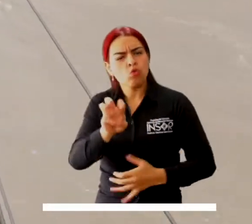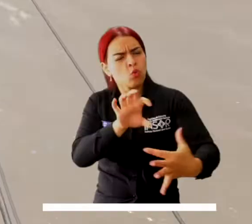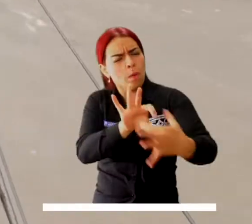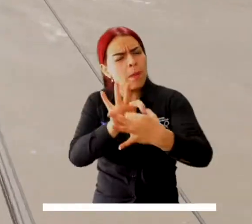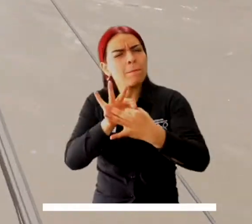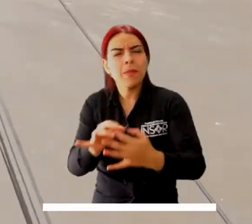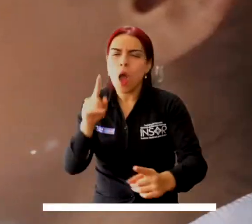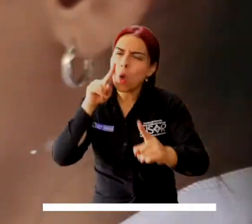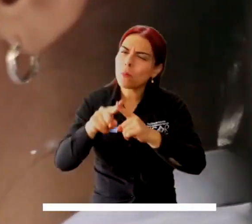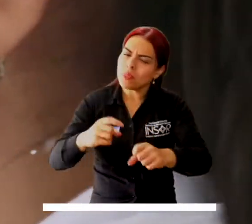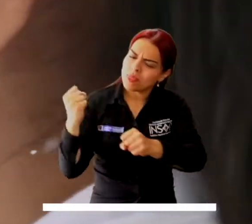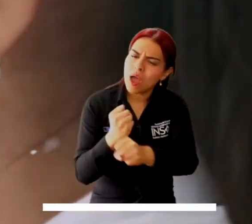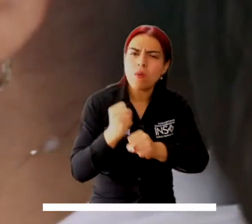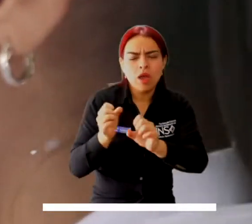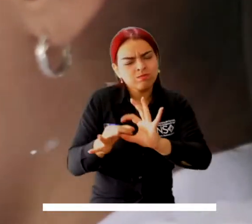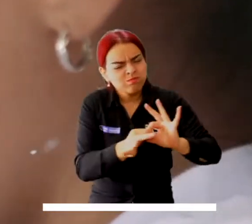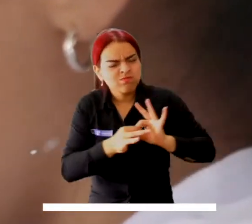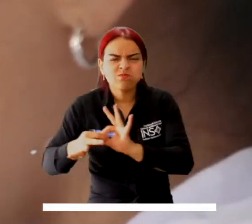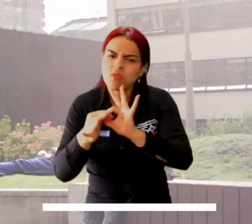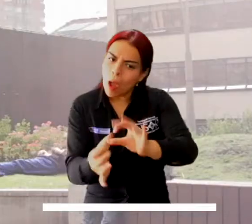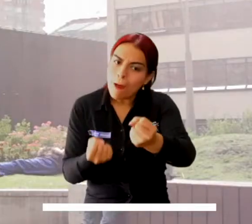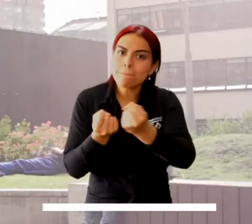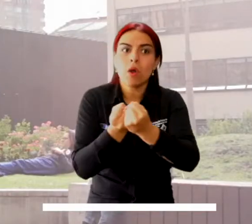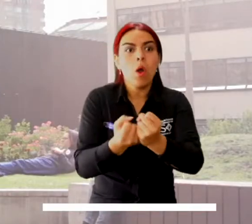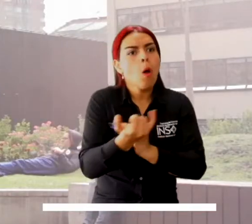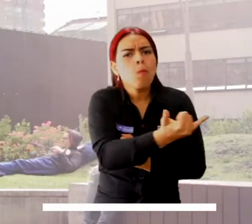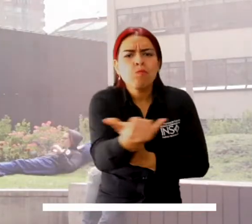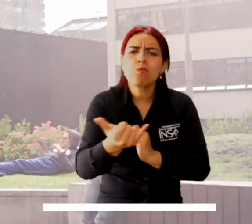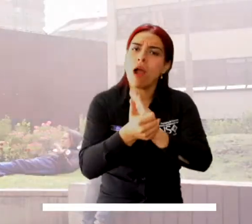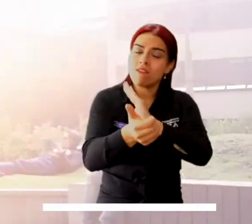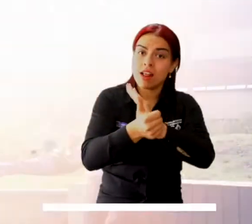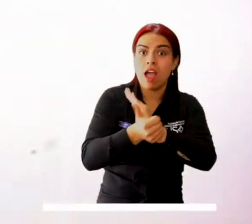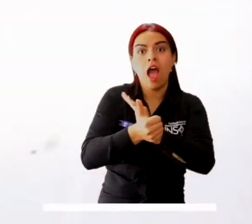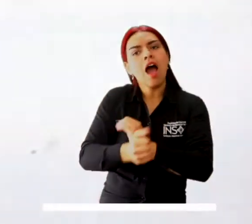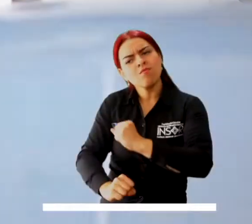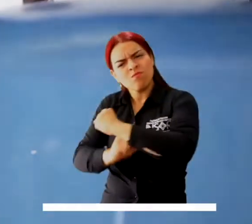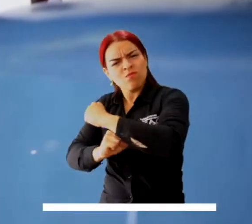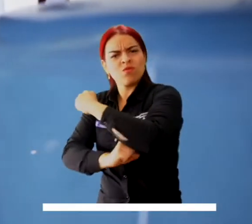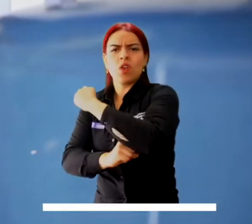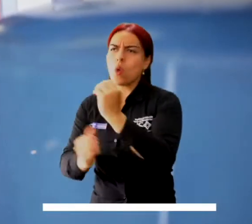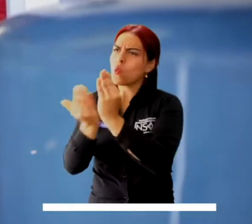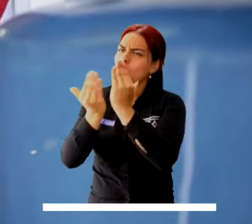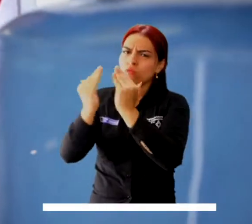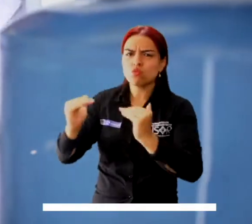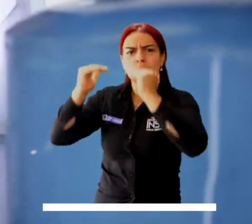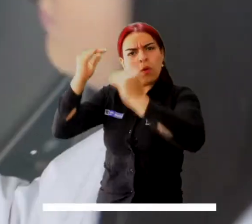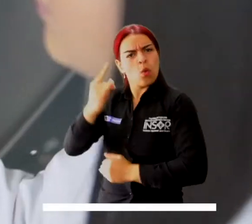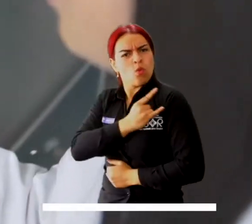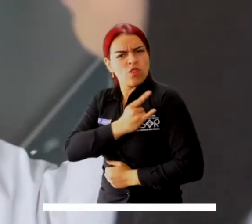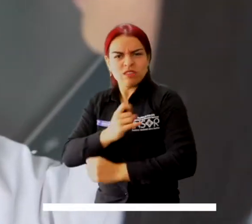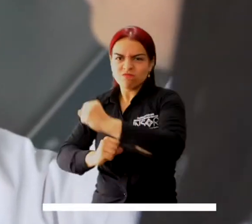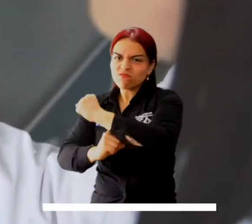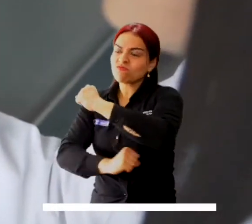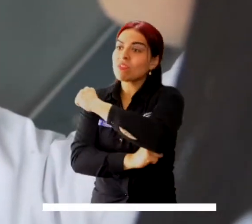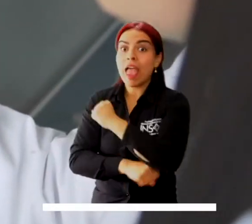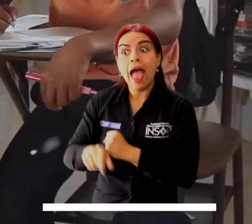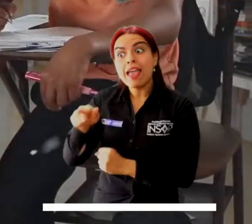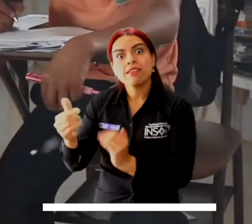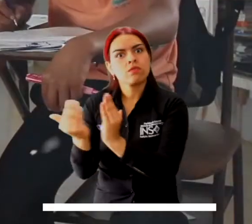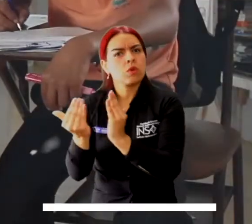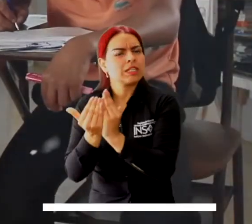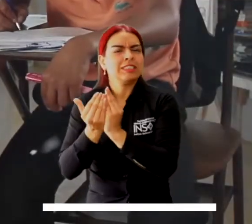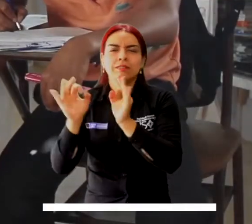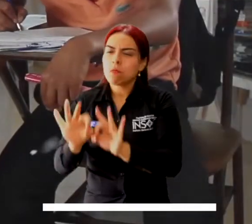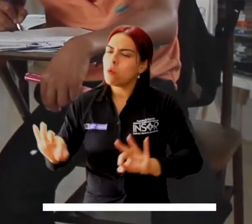para sembrar una Colombia que impulsa el talento, fortalece la educación superior y promueve la investigación como un símbolo inefable